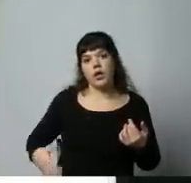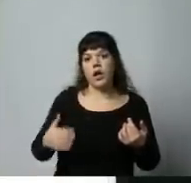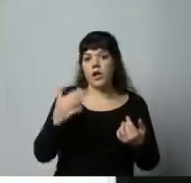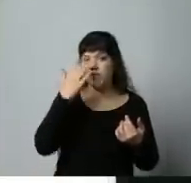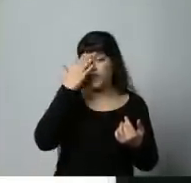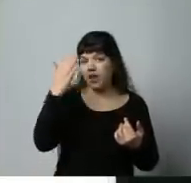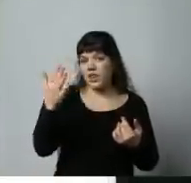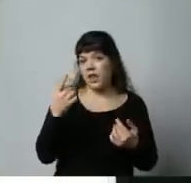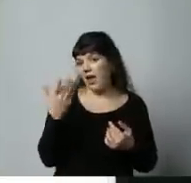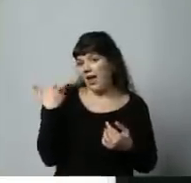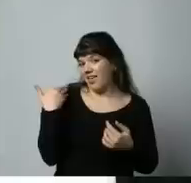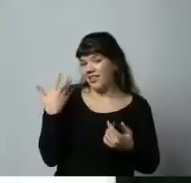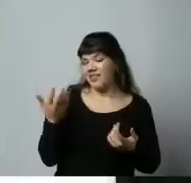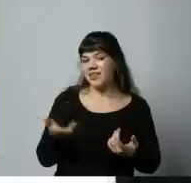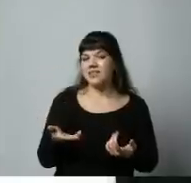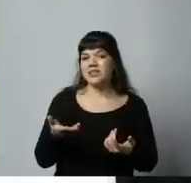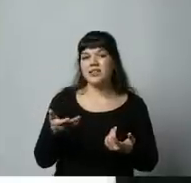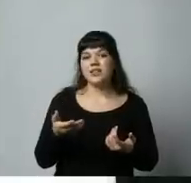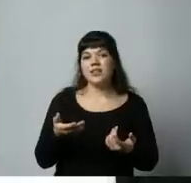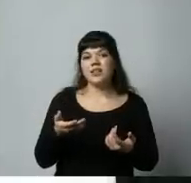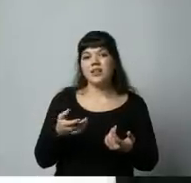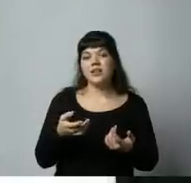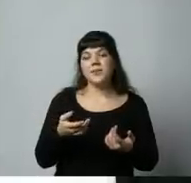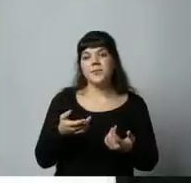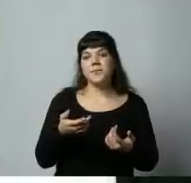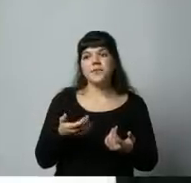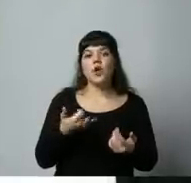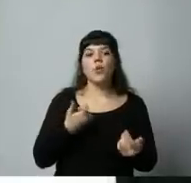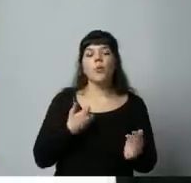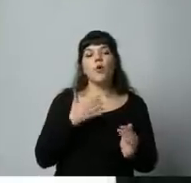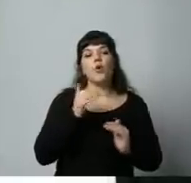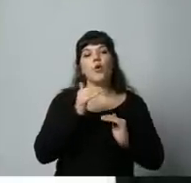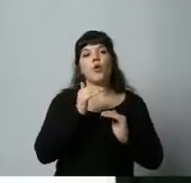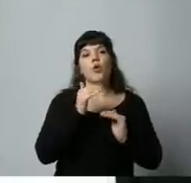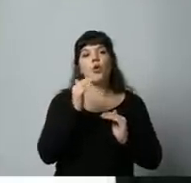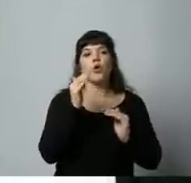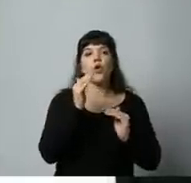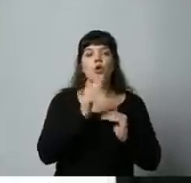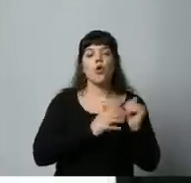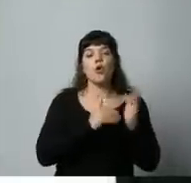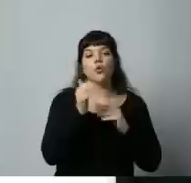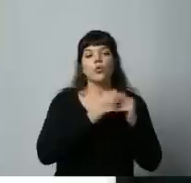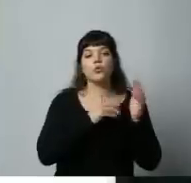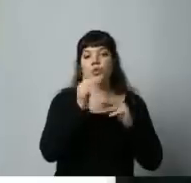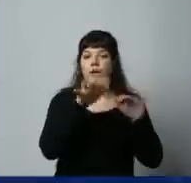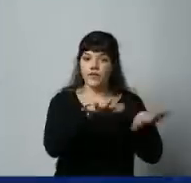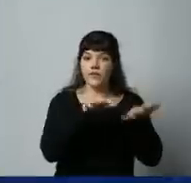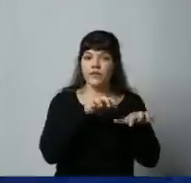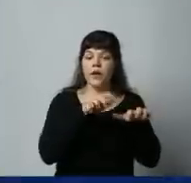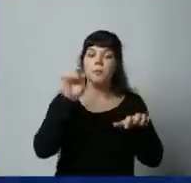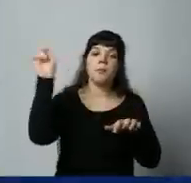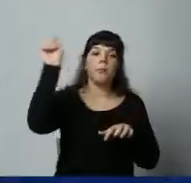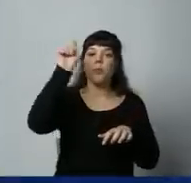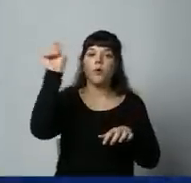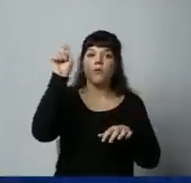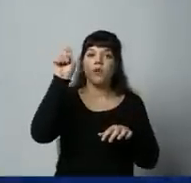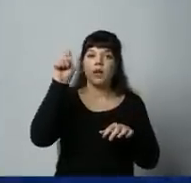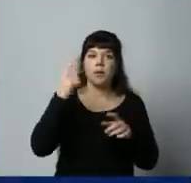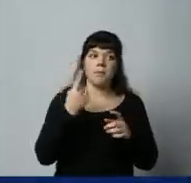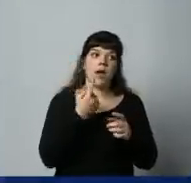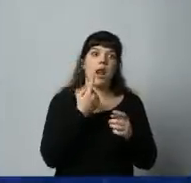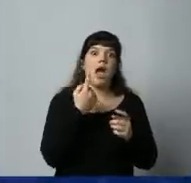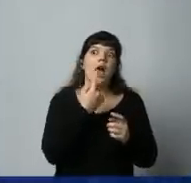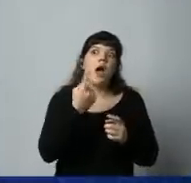marzo en realidad que es la construcción de viviendas públicas para